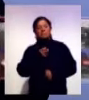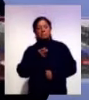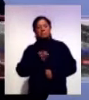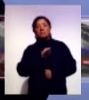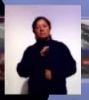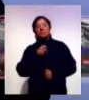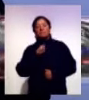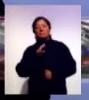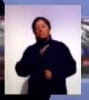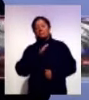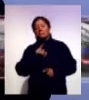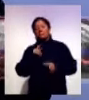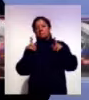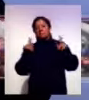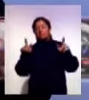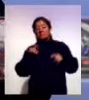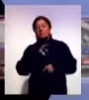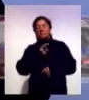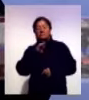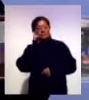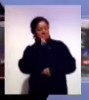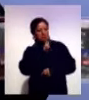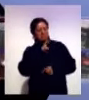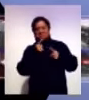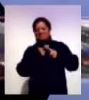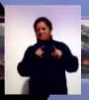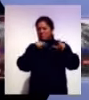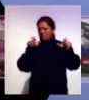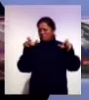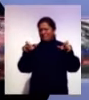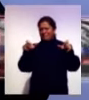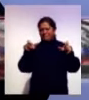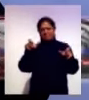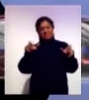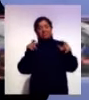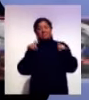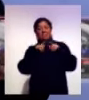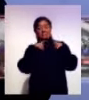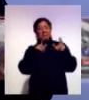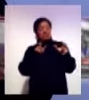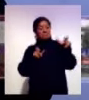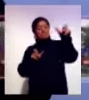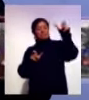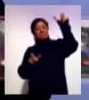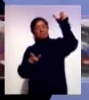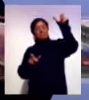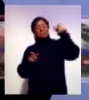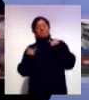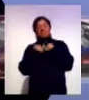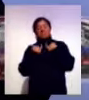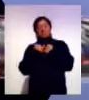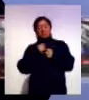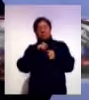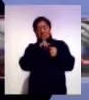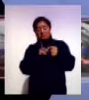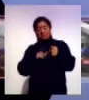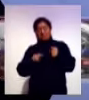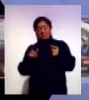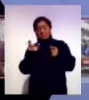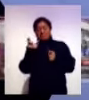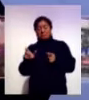pueda distinguirse en la región, pero también en el país. Y tenemos que sentirnos, la